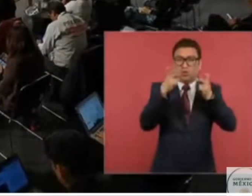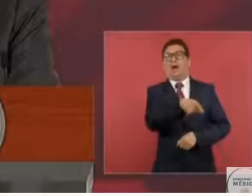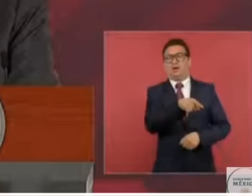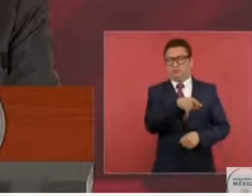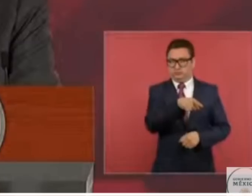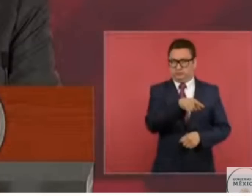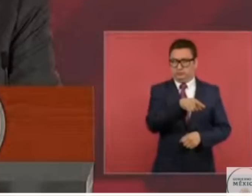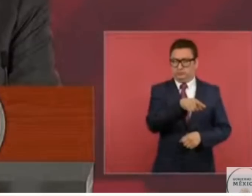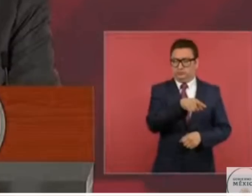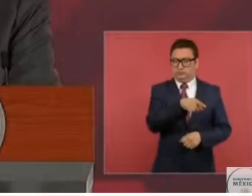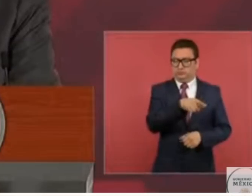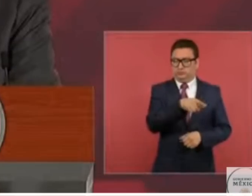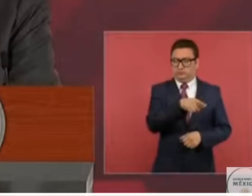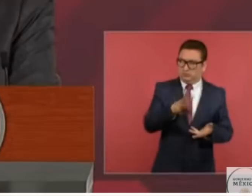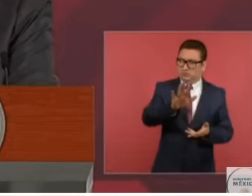Y